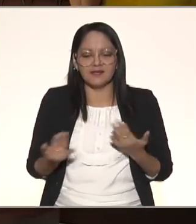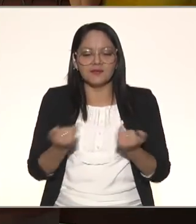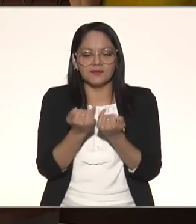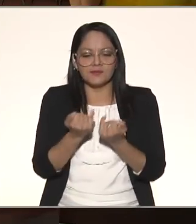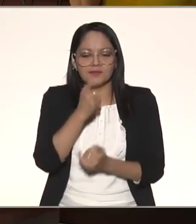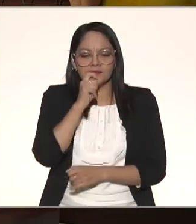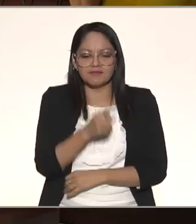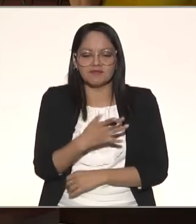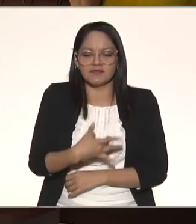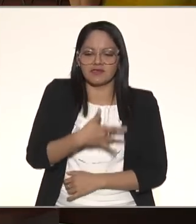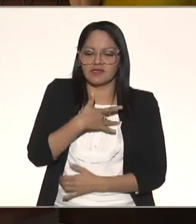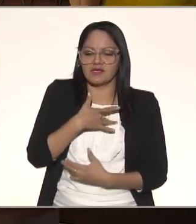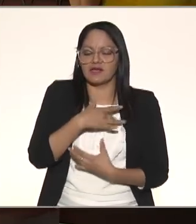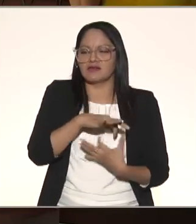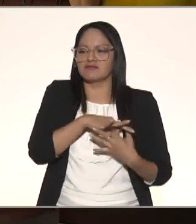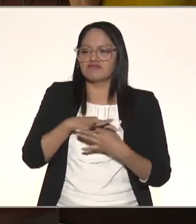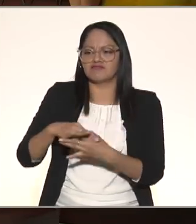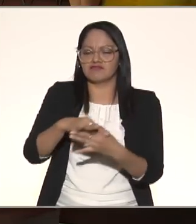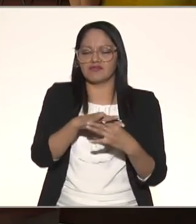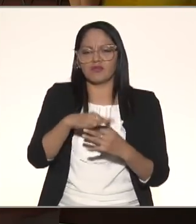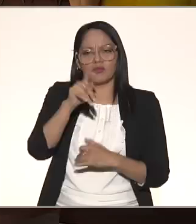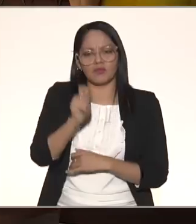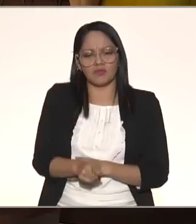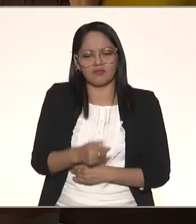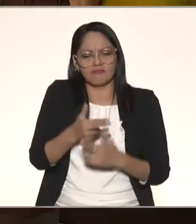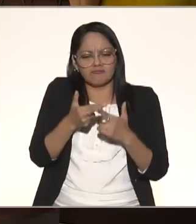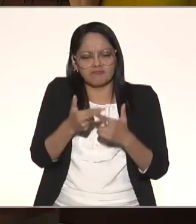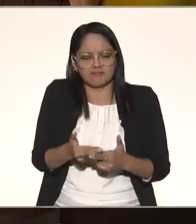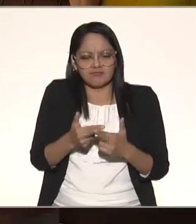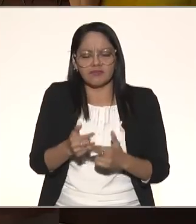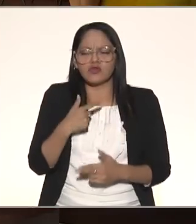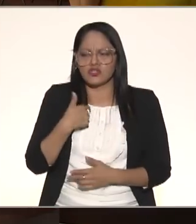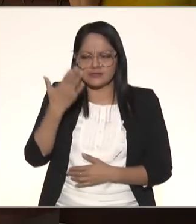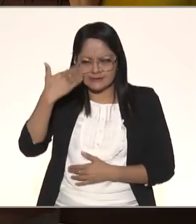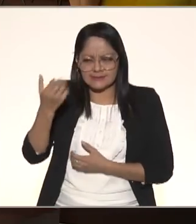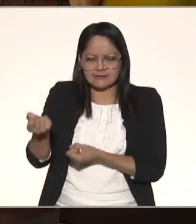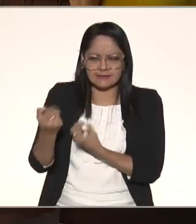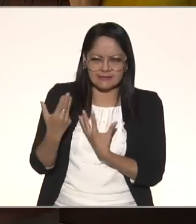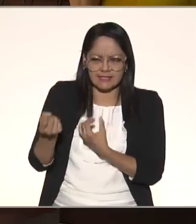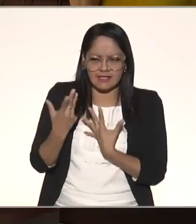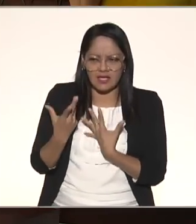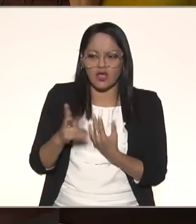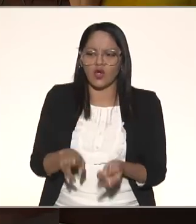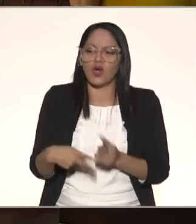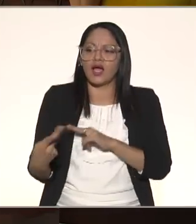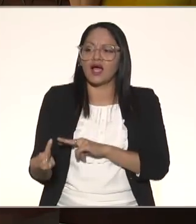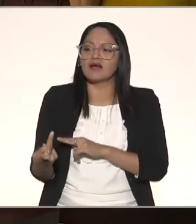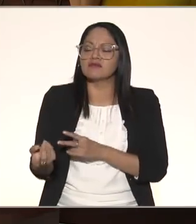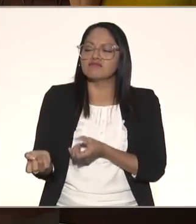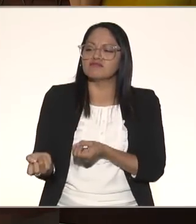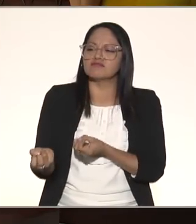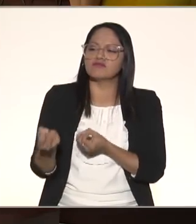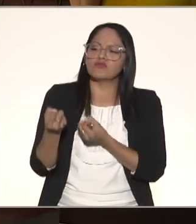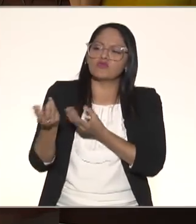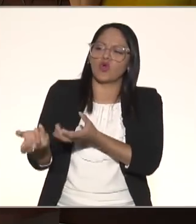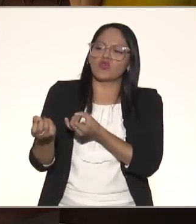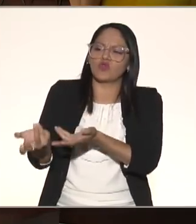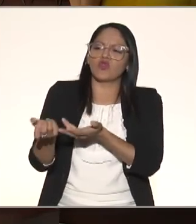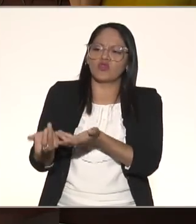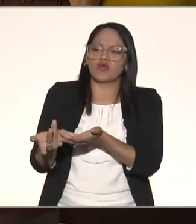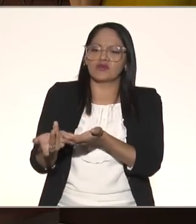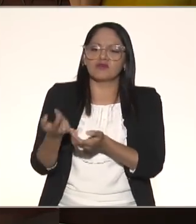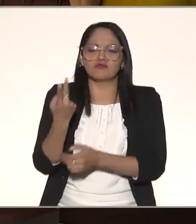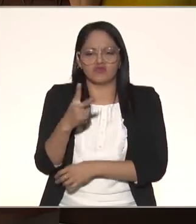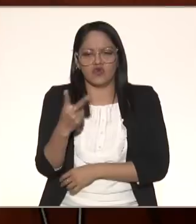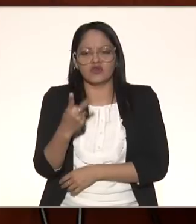cadena de abundancia no de carencia porque estoy consciente de lo que doy y recibo no de lo que perdió de lo que no tengo entonces puede ser